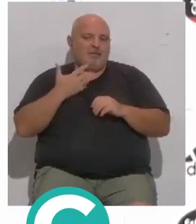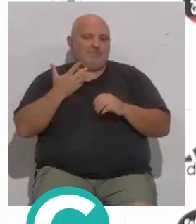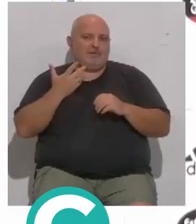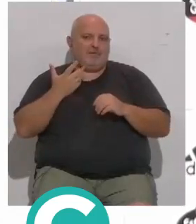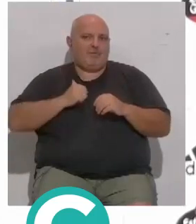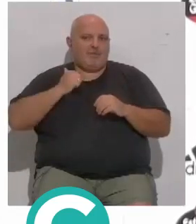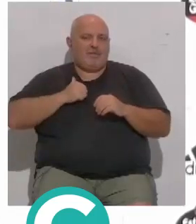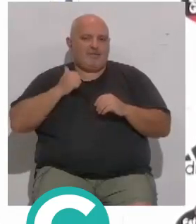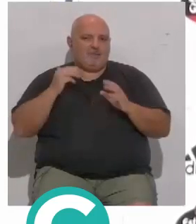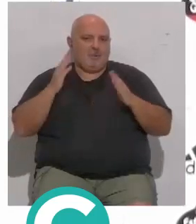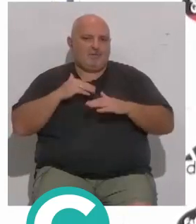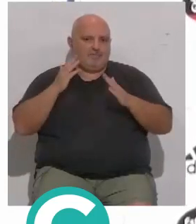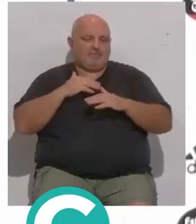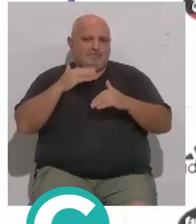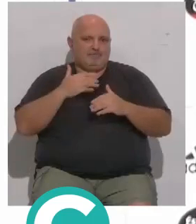más ocasiones